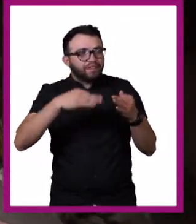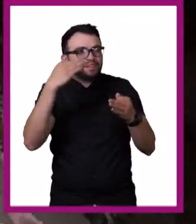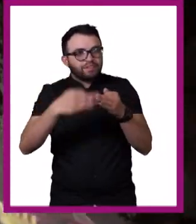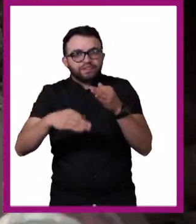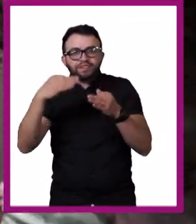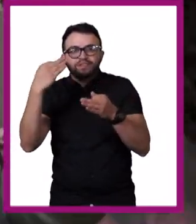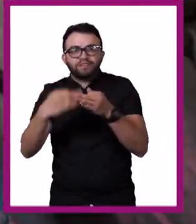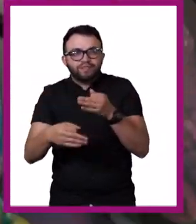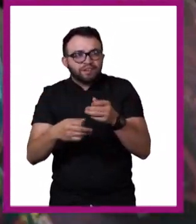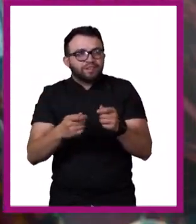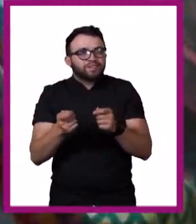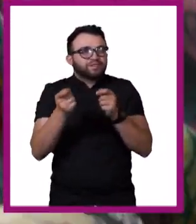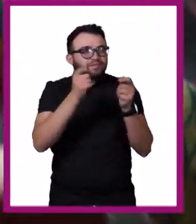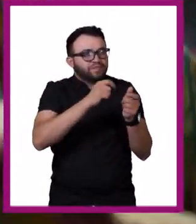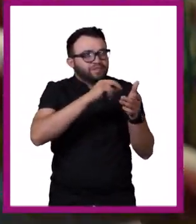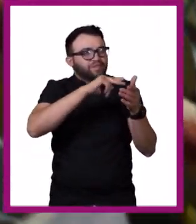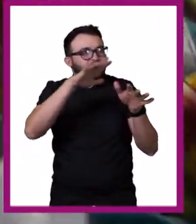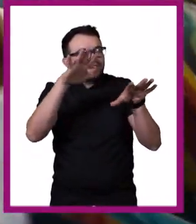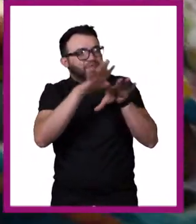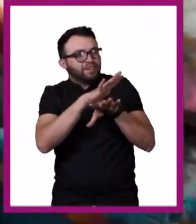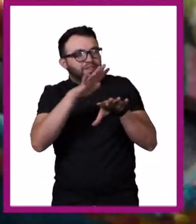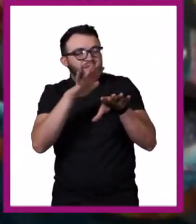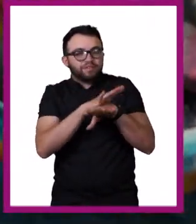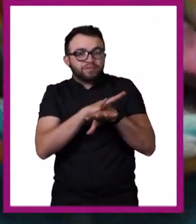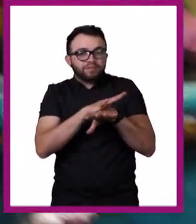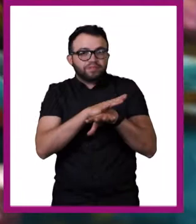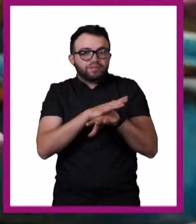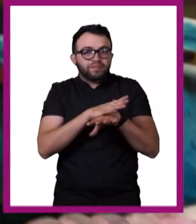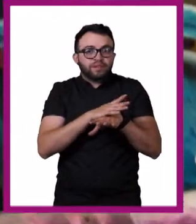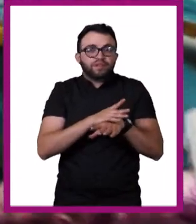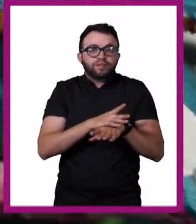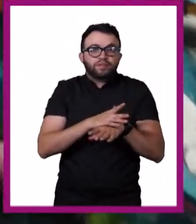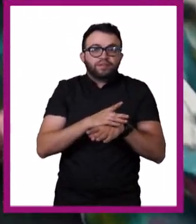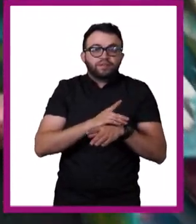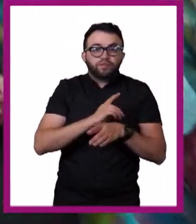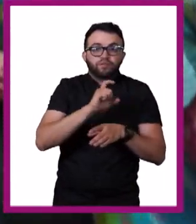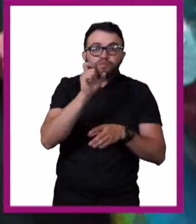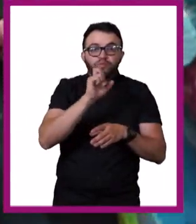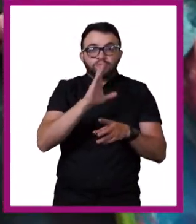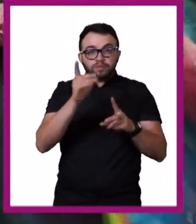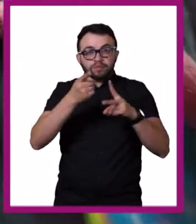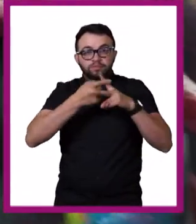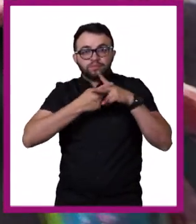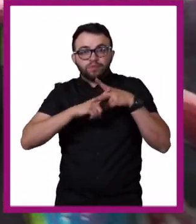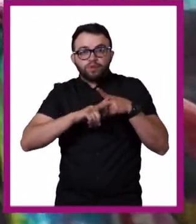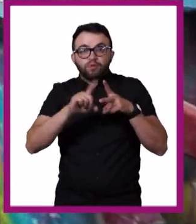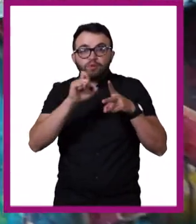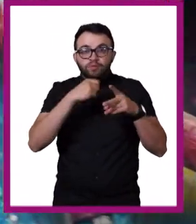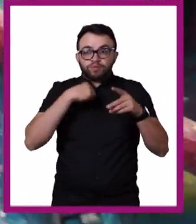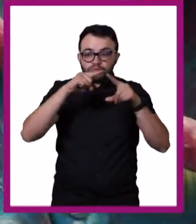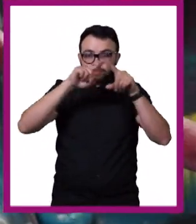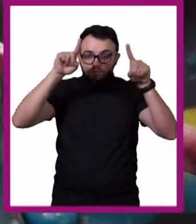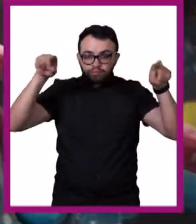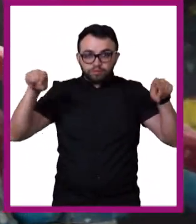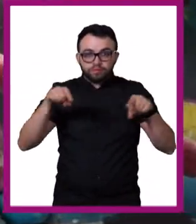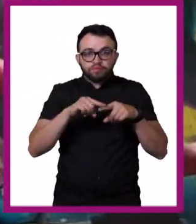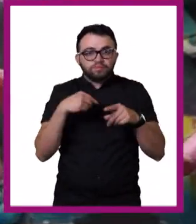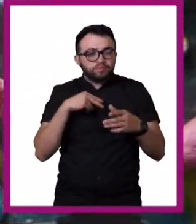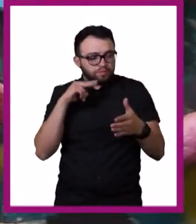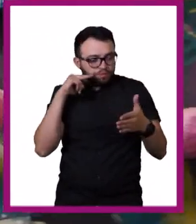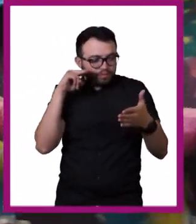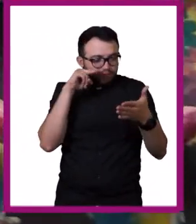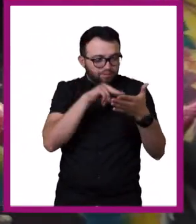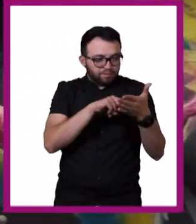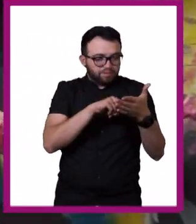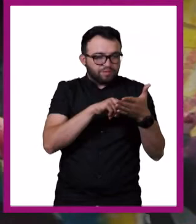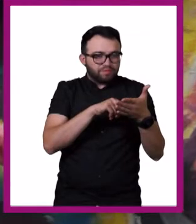pasa uno de una cosa a otra y de repente empieza uno, ya que está uno muy metido en el cuadro, a